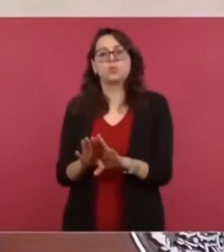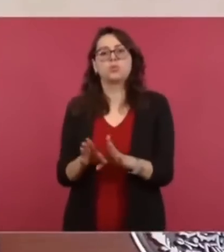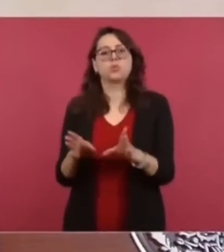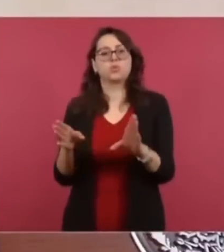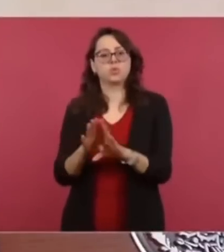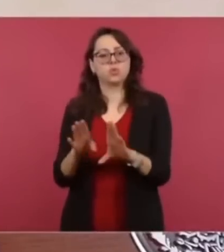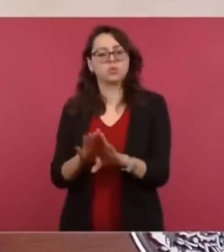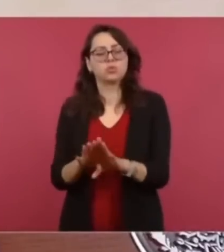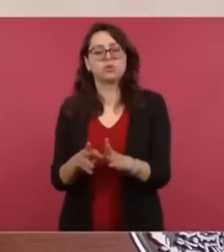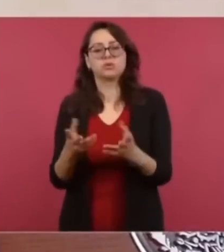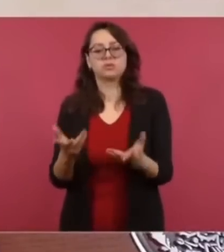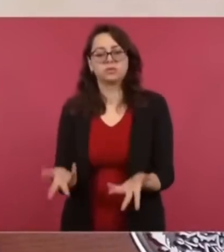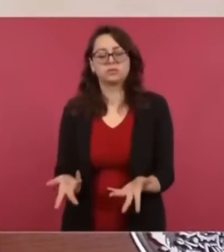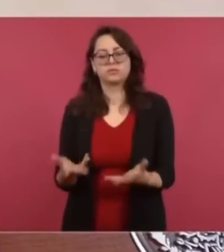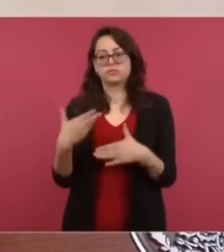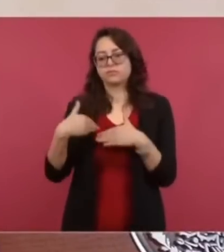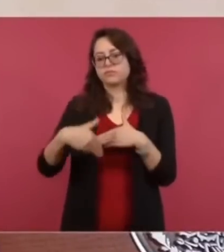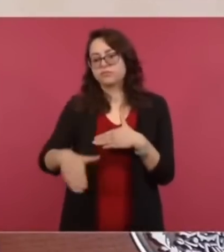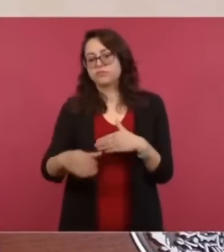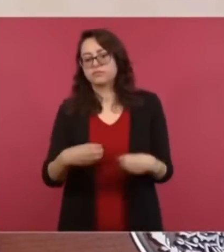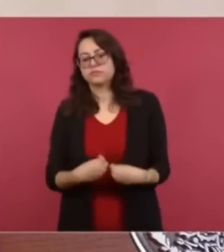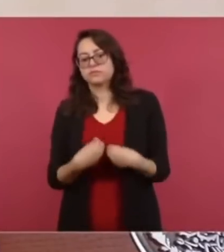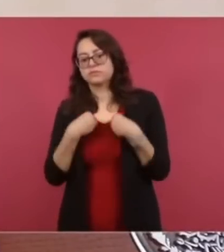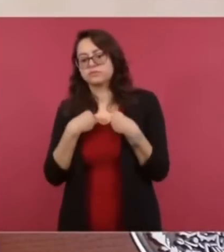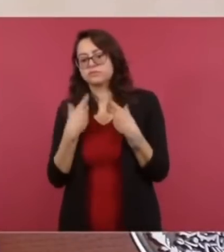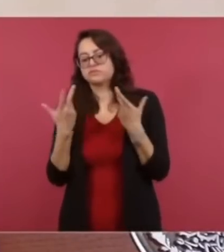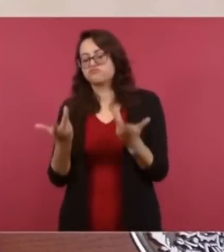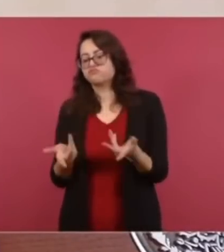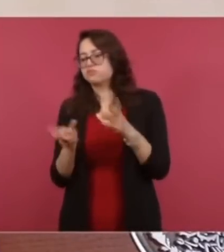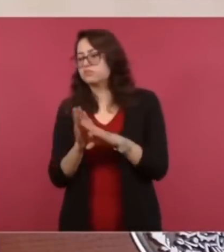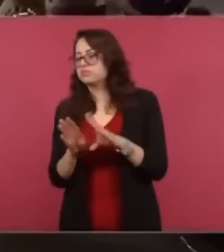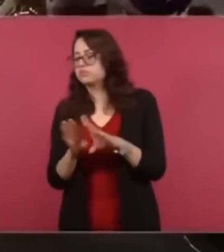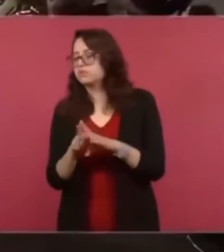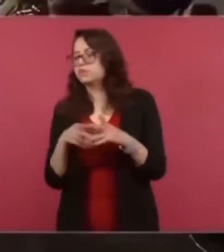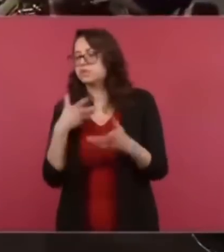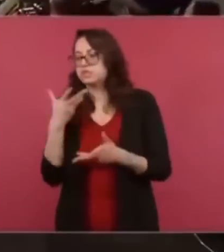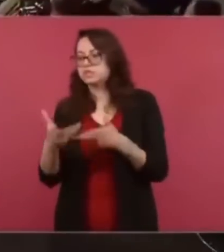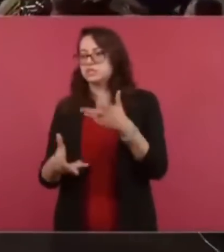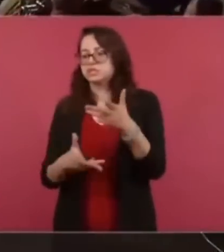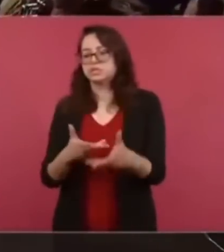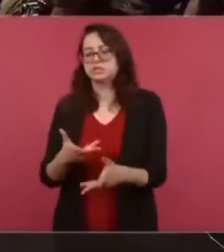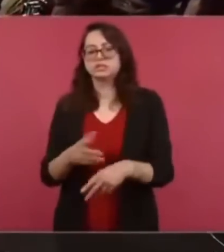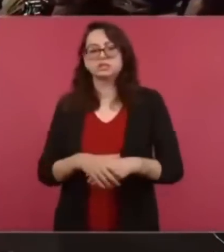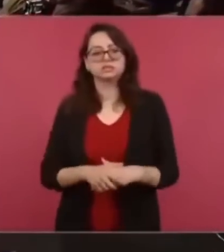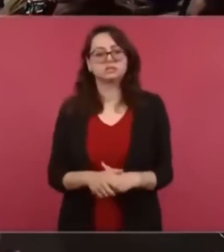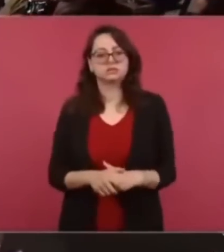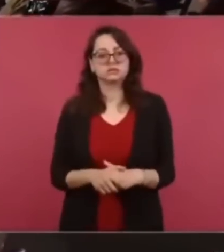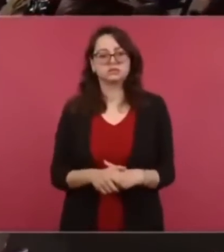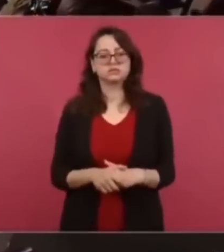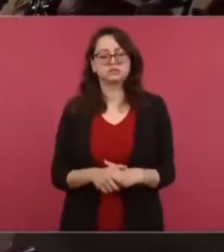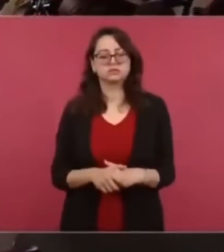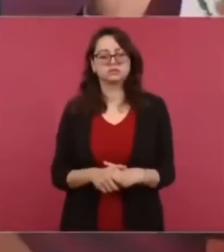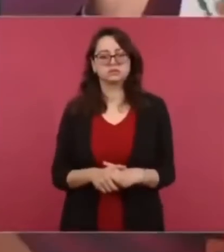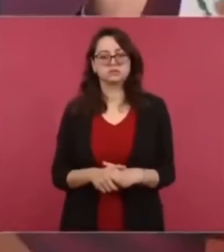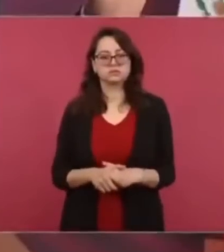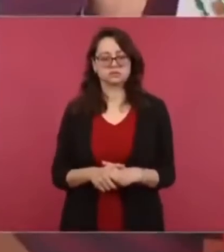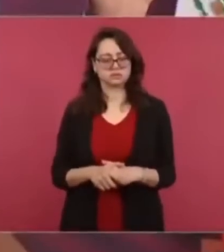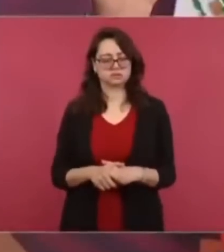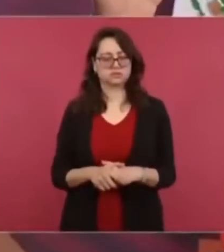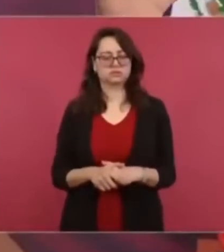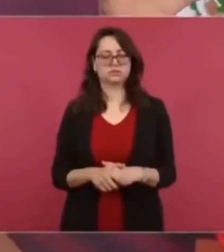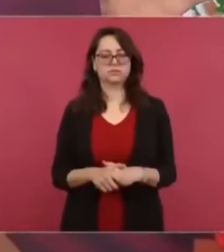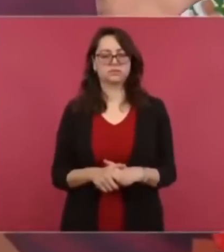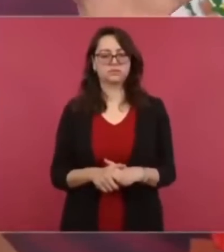¿Cómo vamos a vivir los últimos días de nuestra existencia? Bueno, a ver, vamos a hacer un